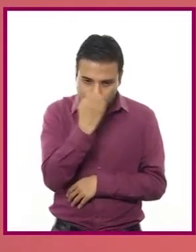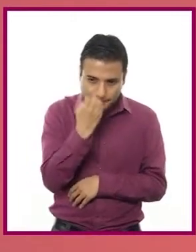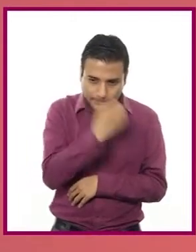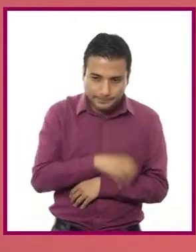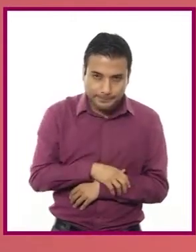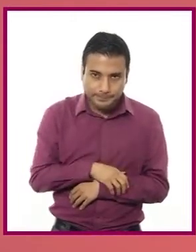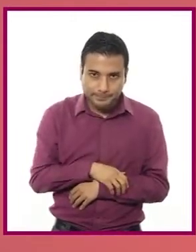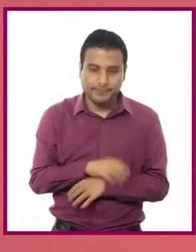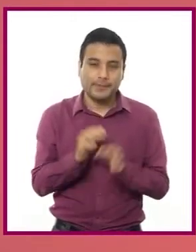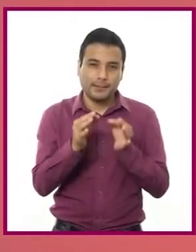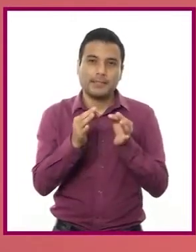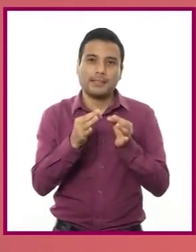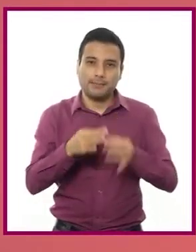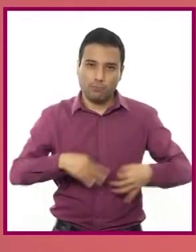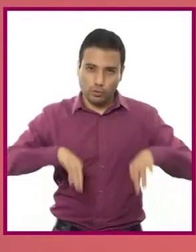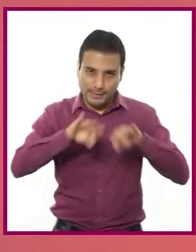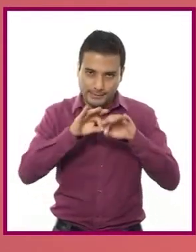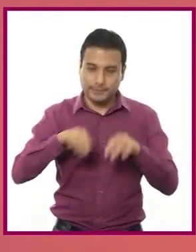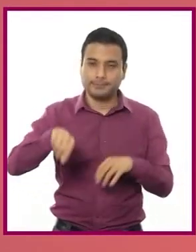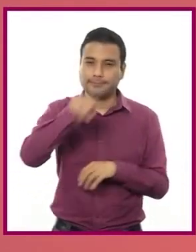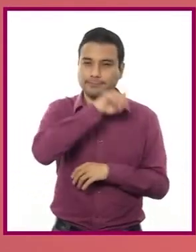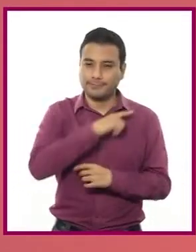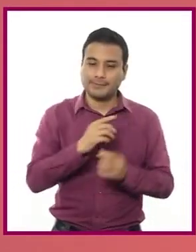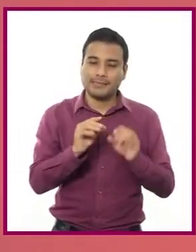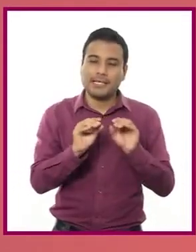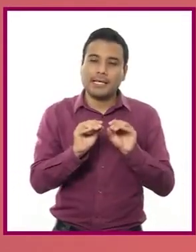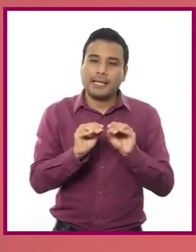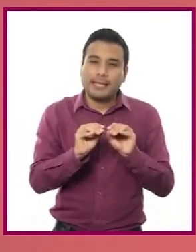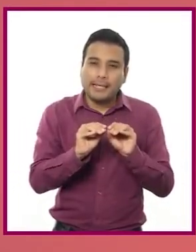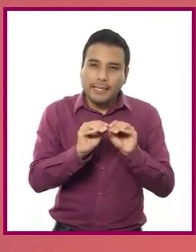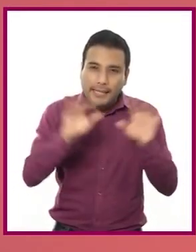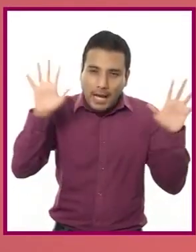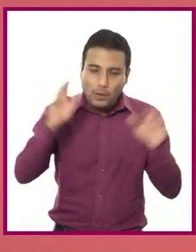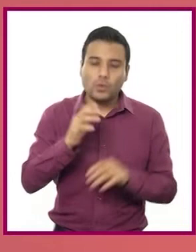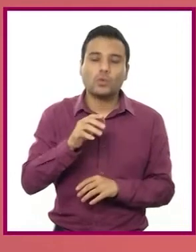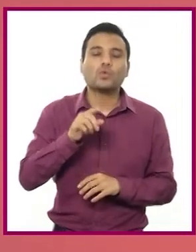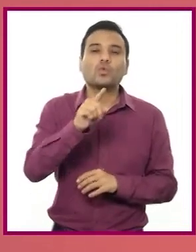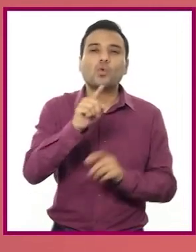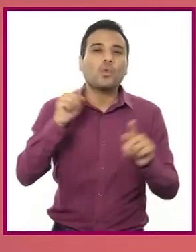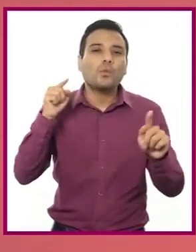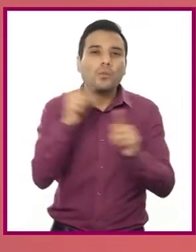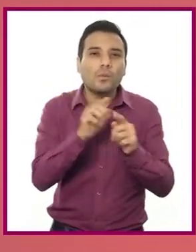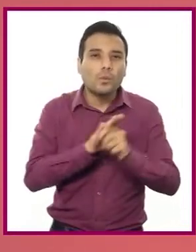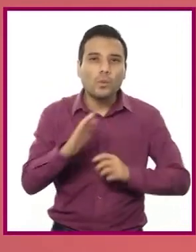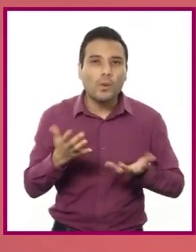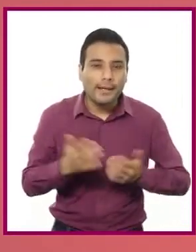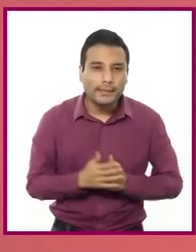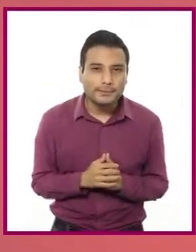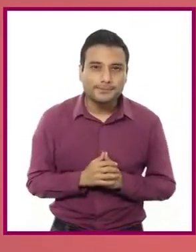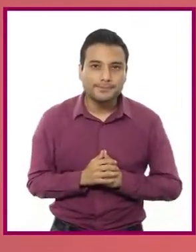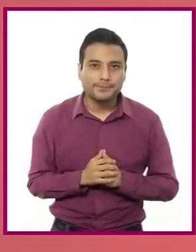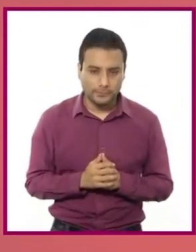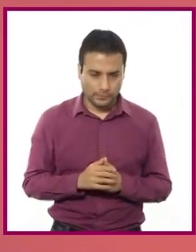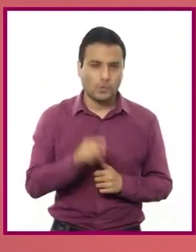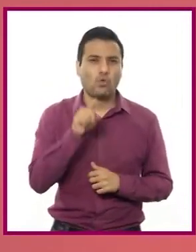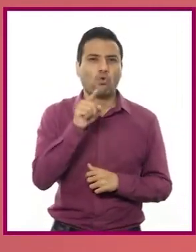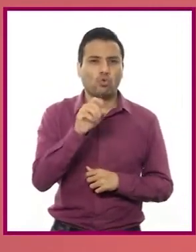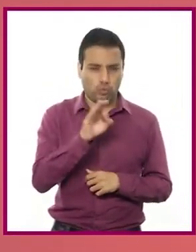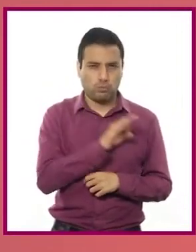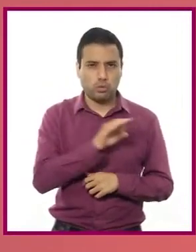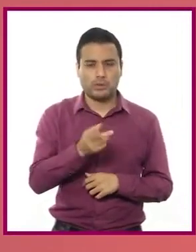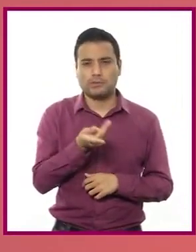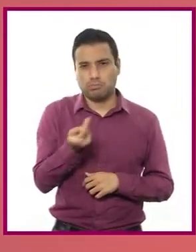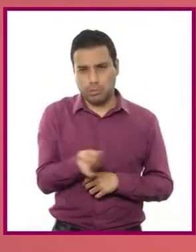que es importante tener mucha claridad sobre lo que queremos saber. Pueden elaborar un cuestionario que